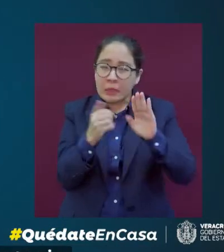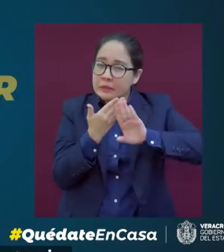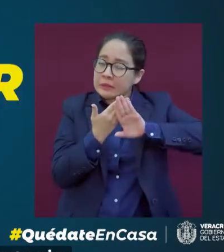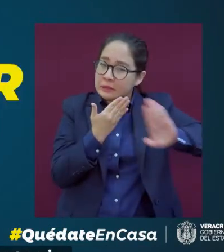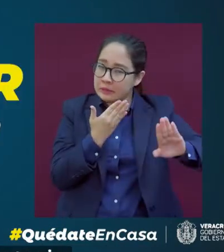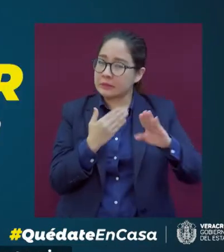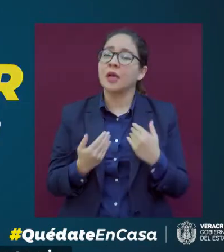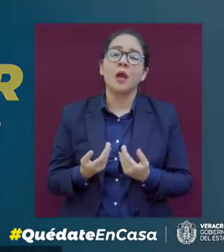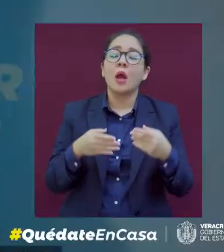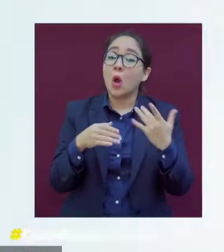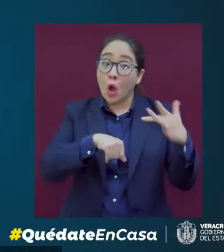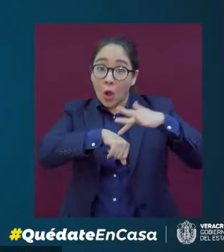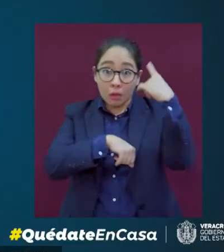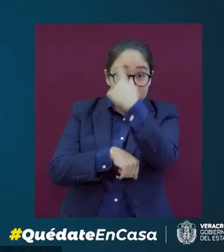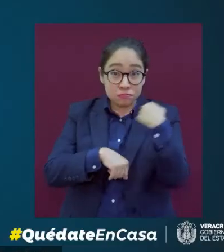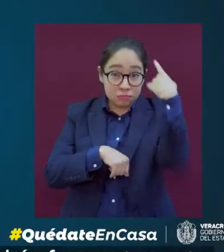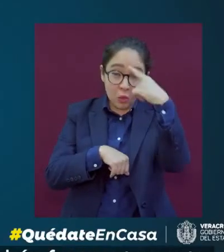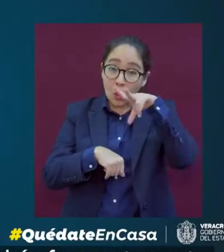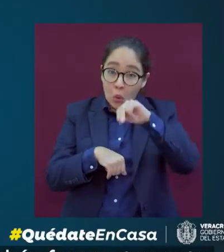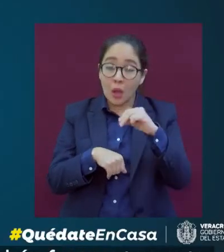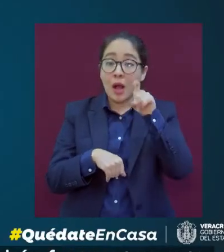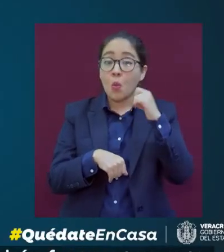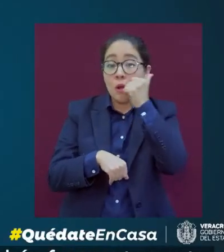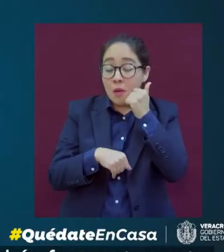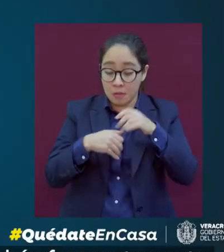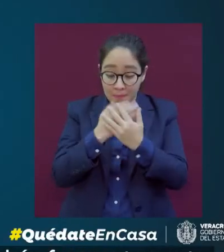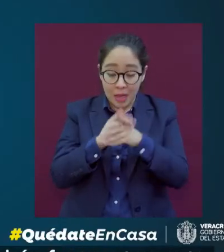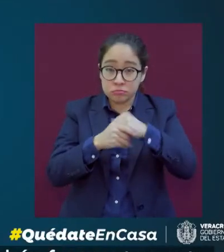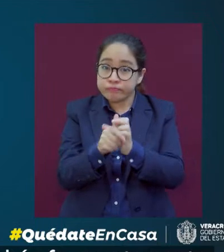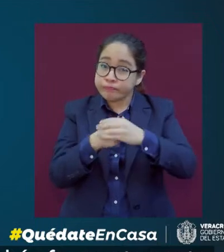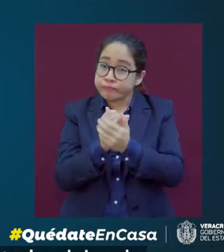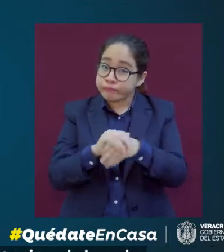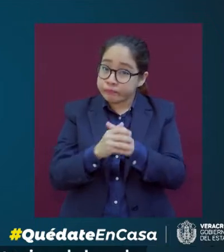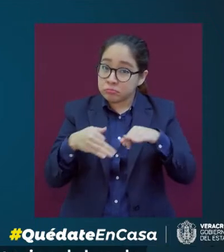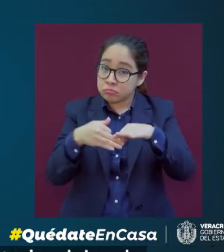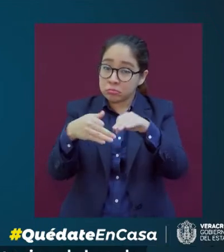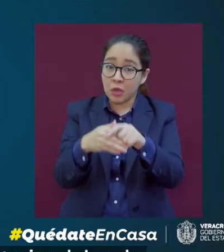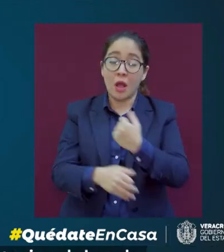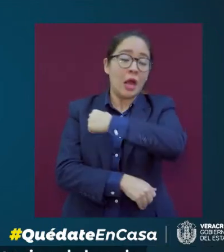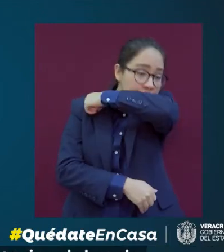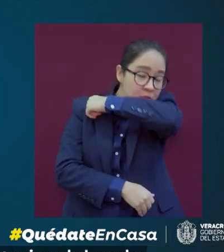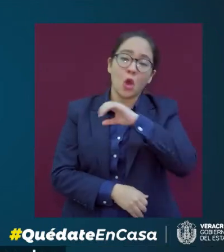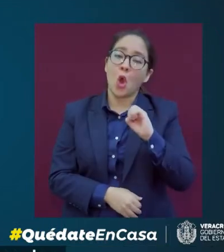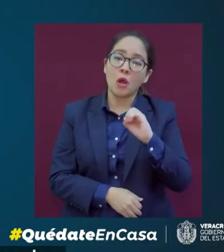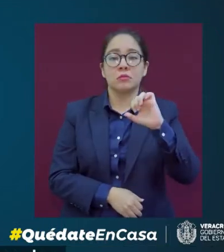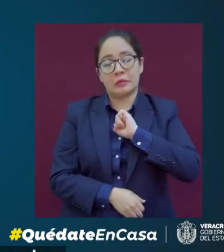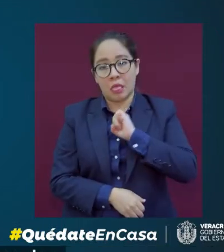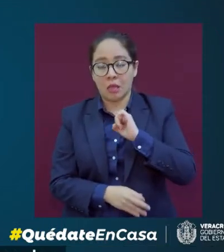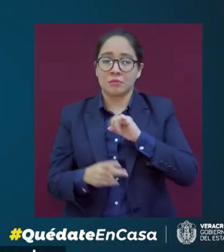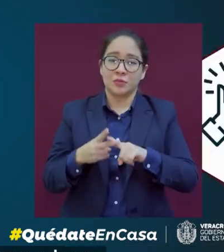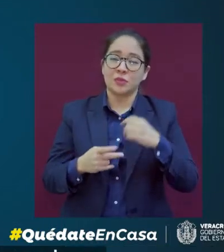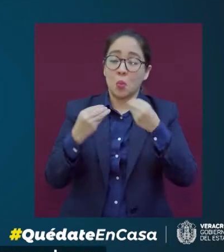Para evitar el contagio, evita tocarte la cara, lávate las manos con agua y jabón frecuentemente, tápate la boca con el interior del codo al